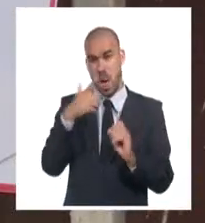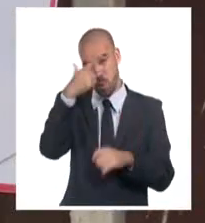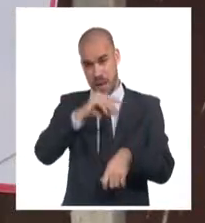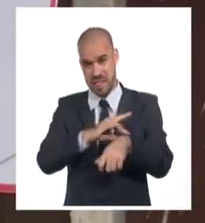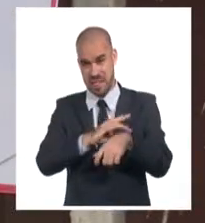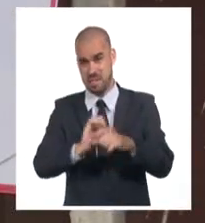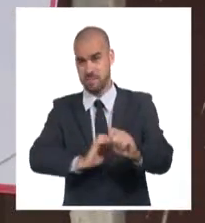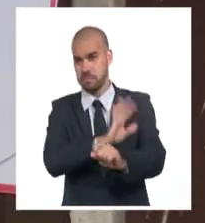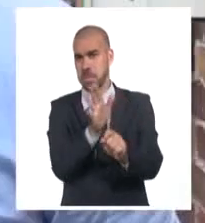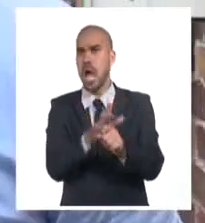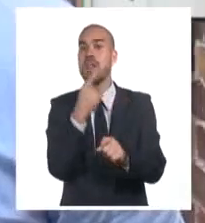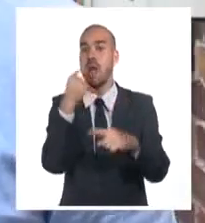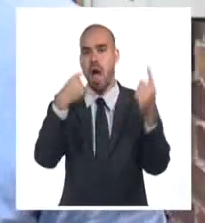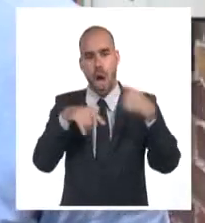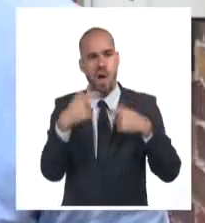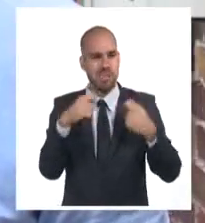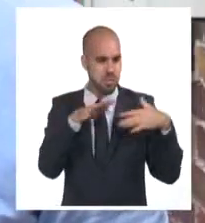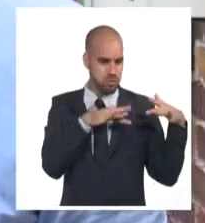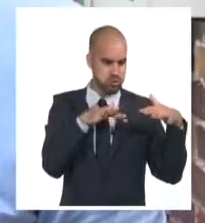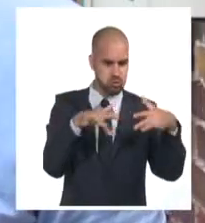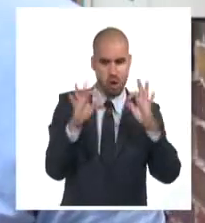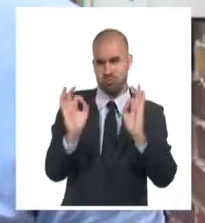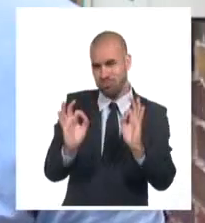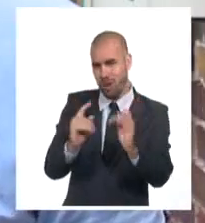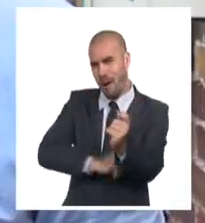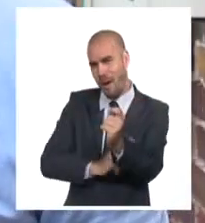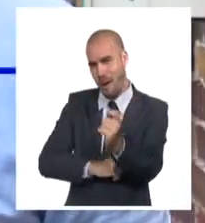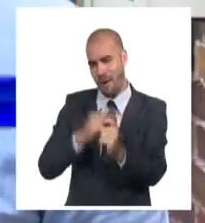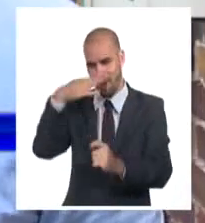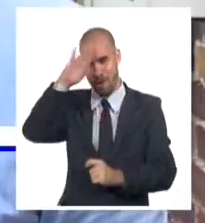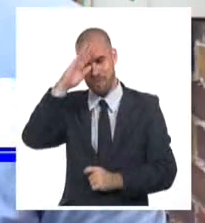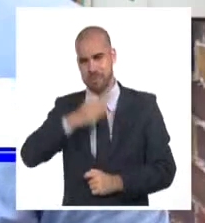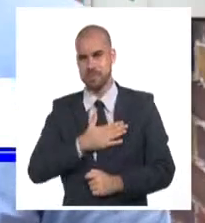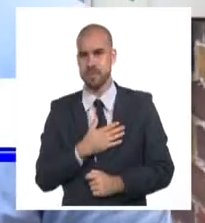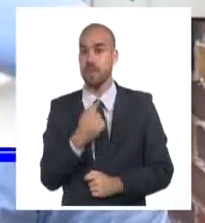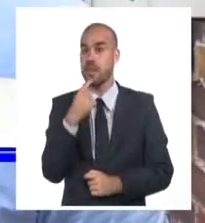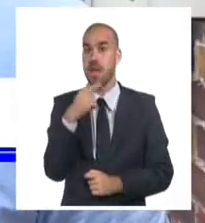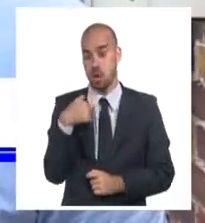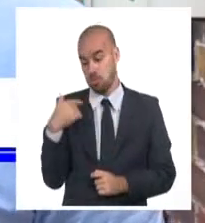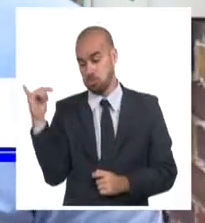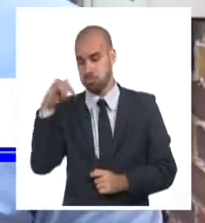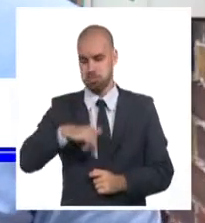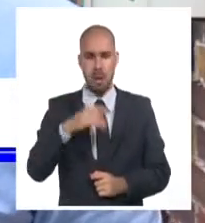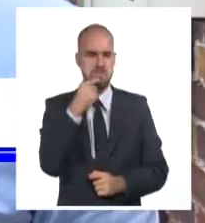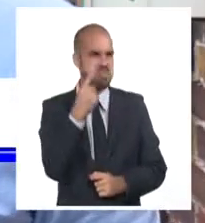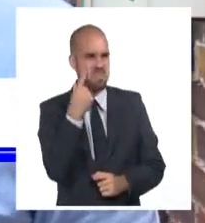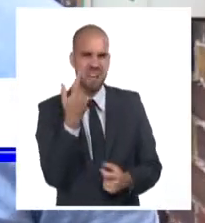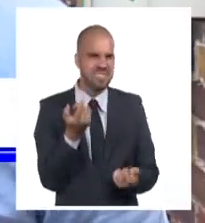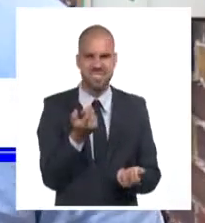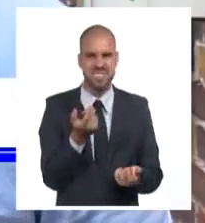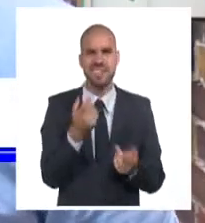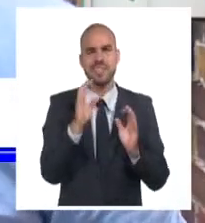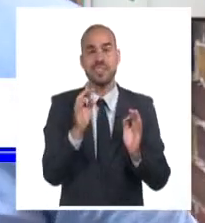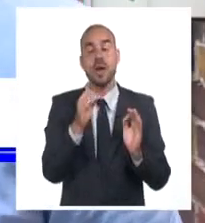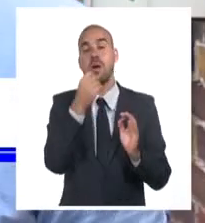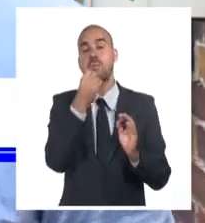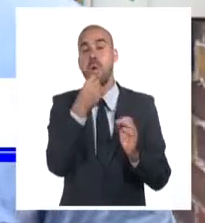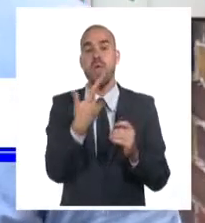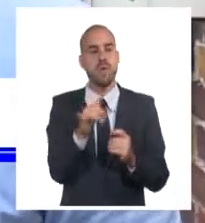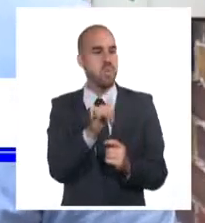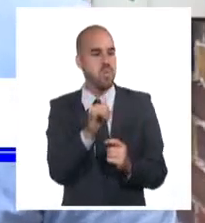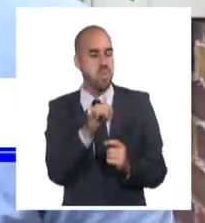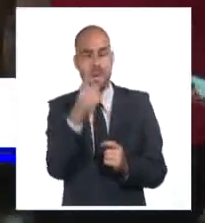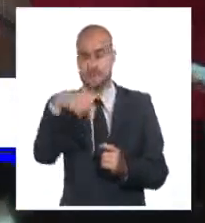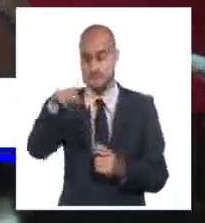la que vive este país. Tenía la enorme responsabilidad de traer una familia a vivir un primero de mayo en Cuba y bueno, y nos